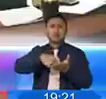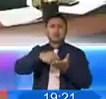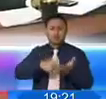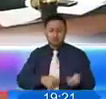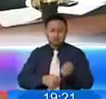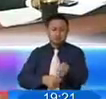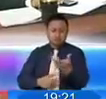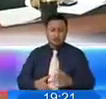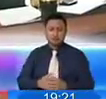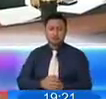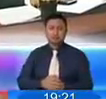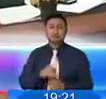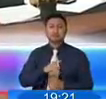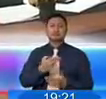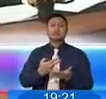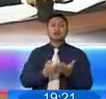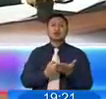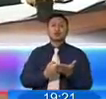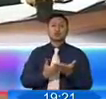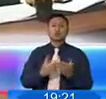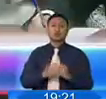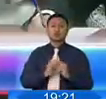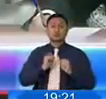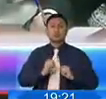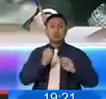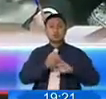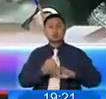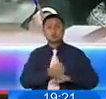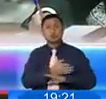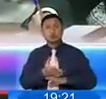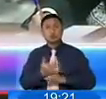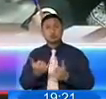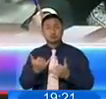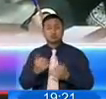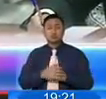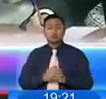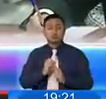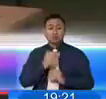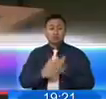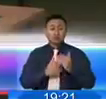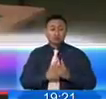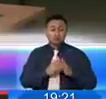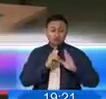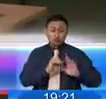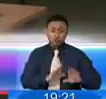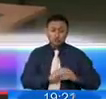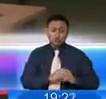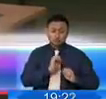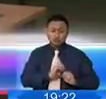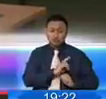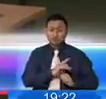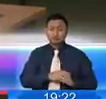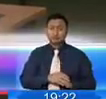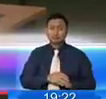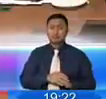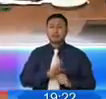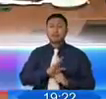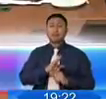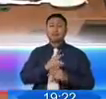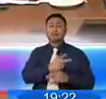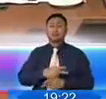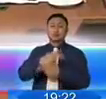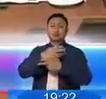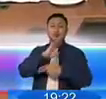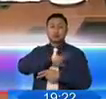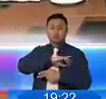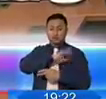firmas. Durante la reunión, se expusieron las recomendaciones hasta la fecha generadas al proceso, las mismas que serán presentadas ante el Pleno del